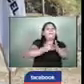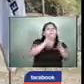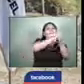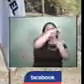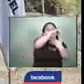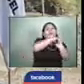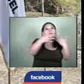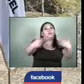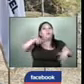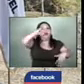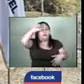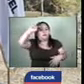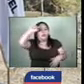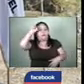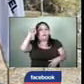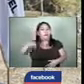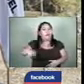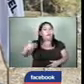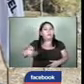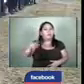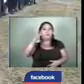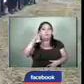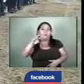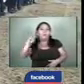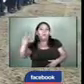operaciones a finales de 2022.